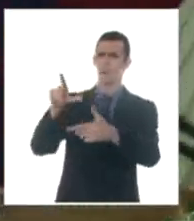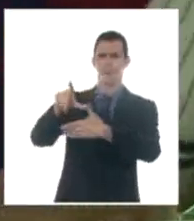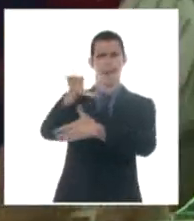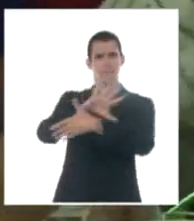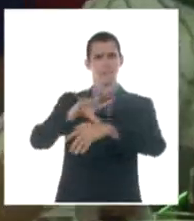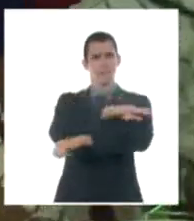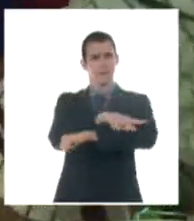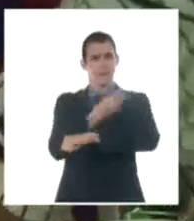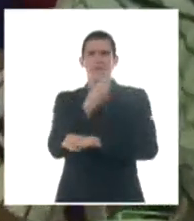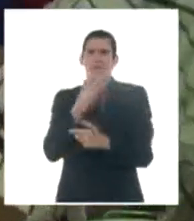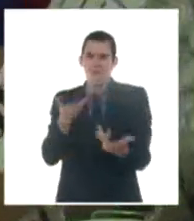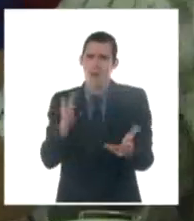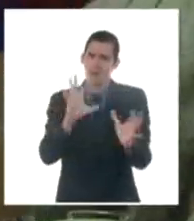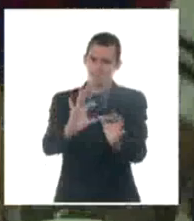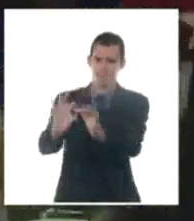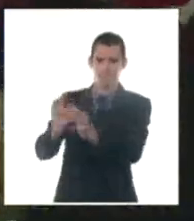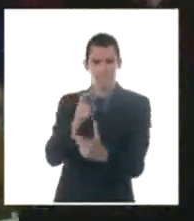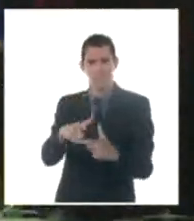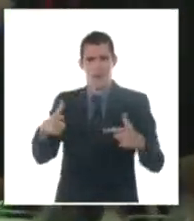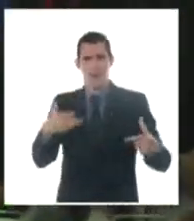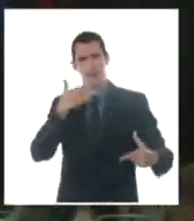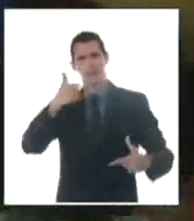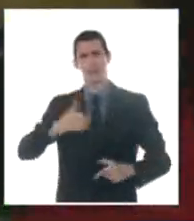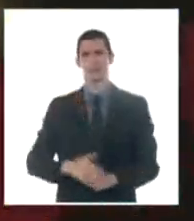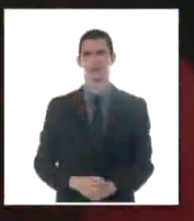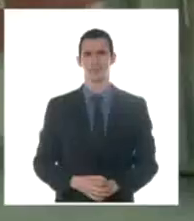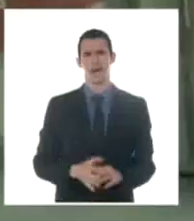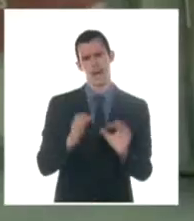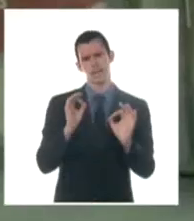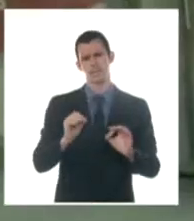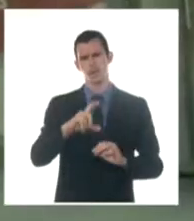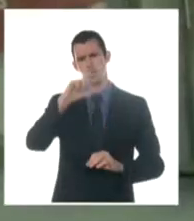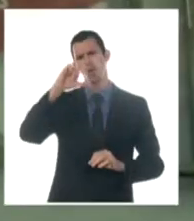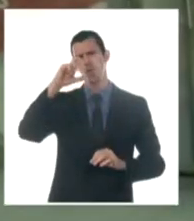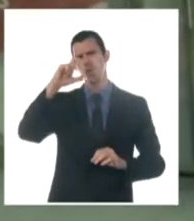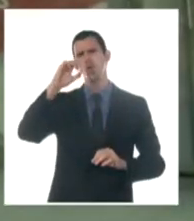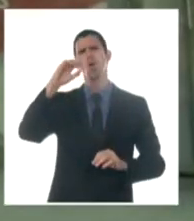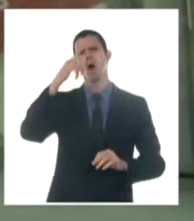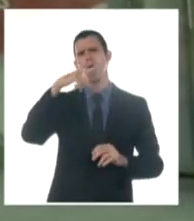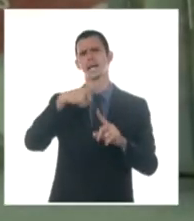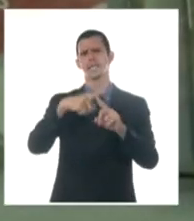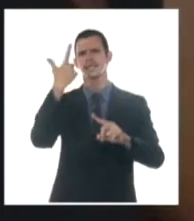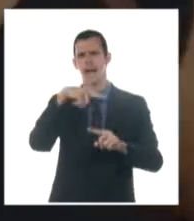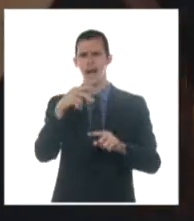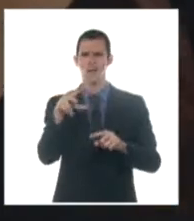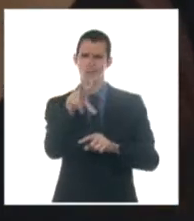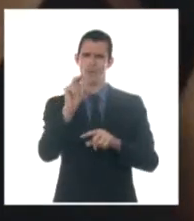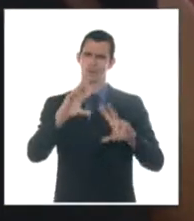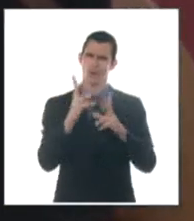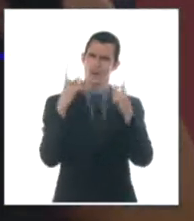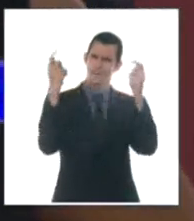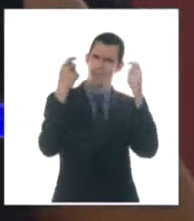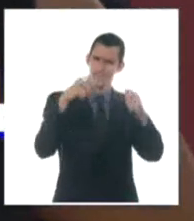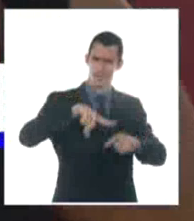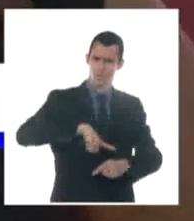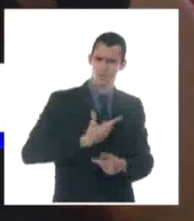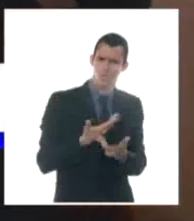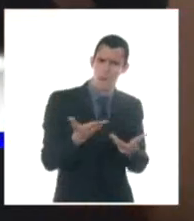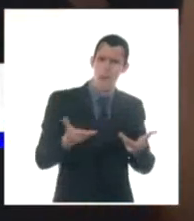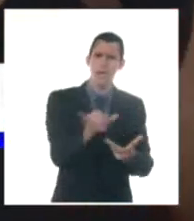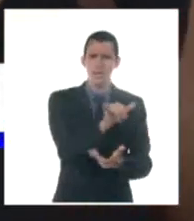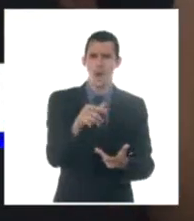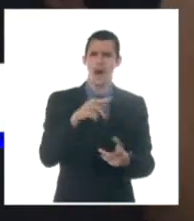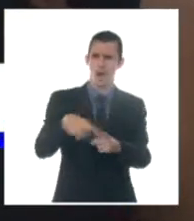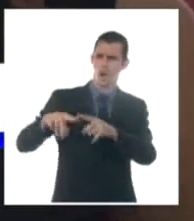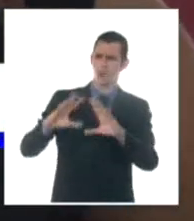regala todos los días muestras de gratitud de un pueblo que descubre a Cuba desde su cultura. Pues